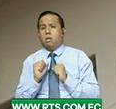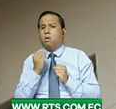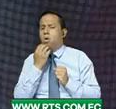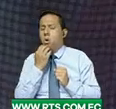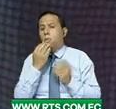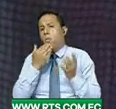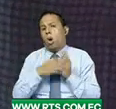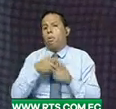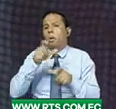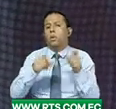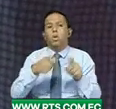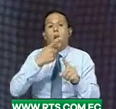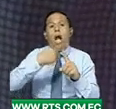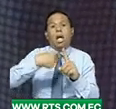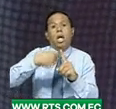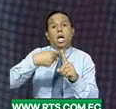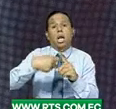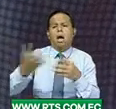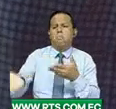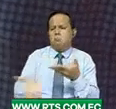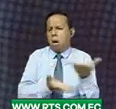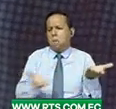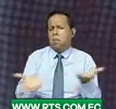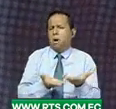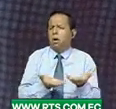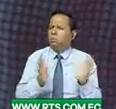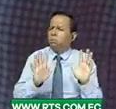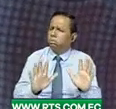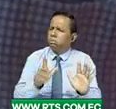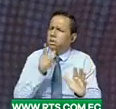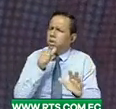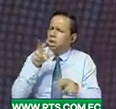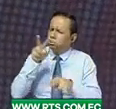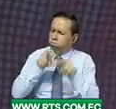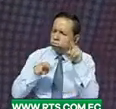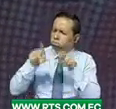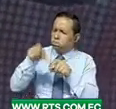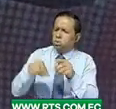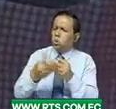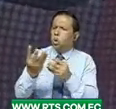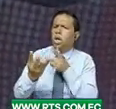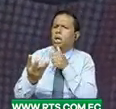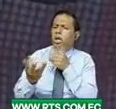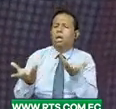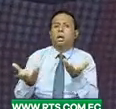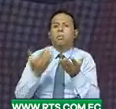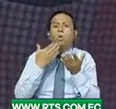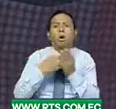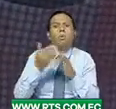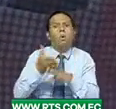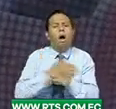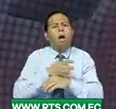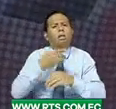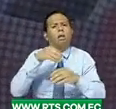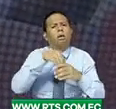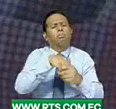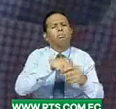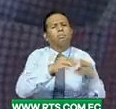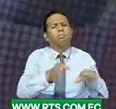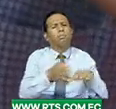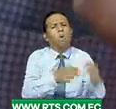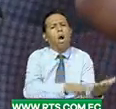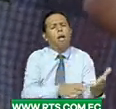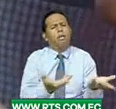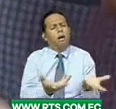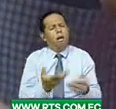vean quiénes son, porque imagínense varios días ya que ha estado el cuerpo, ya salía mal olor,